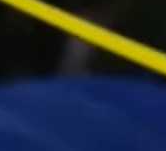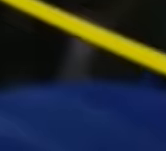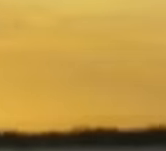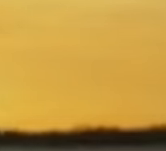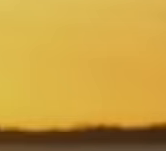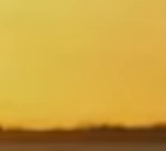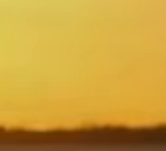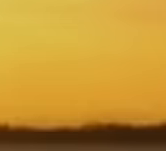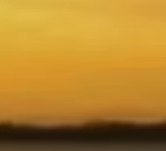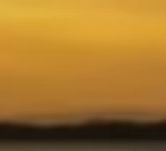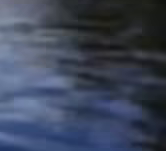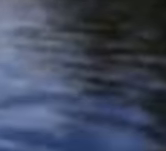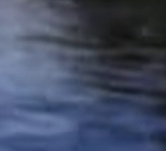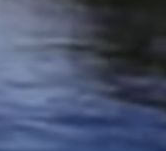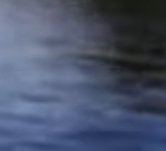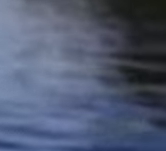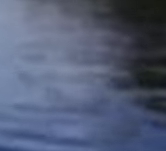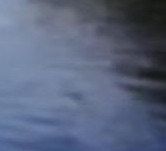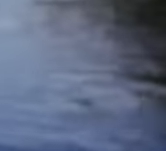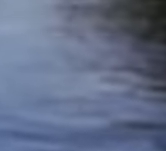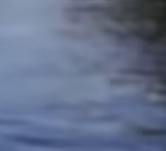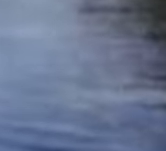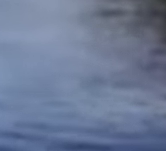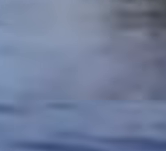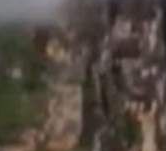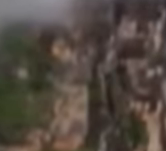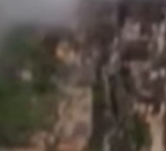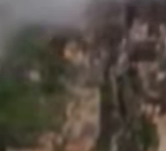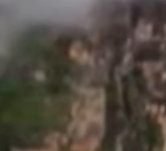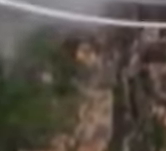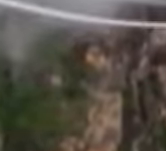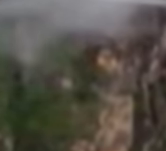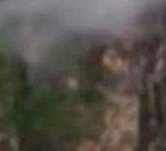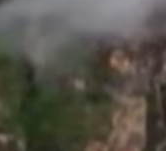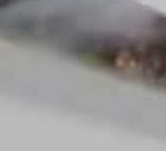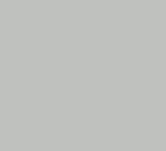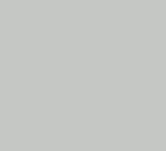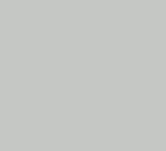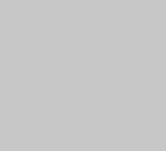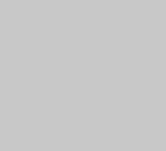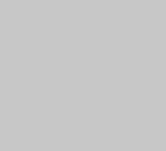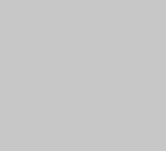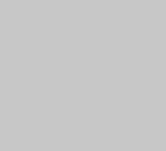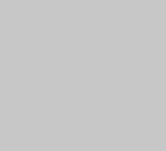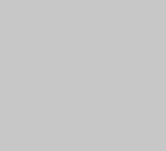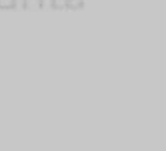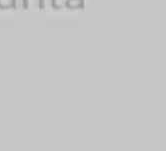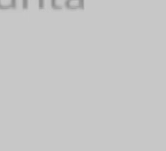Gracias por su atención. Sigamos haciendo patria.